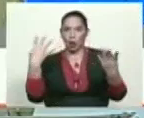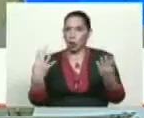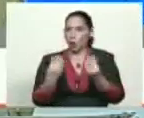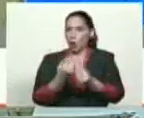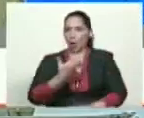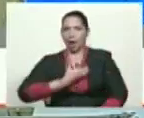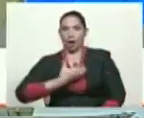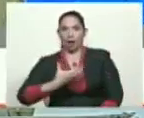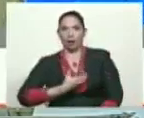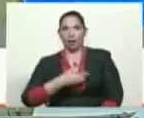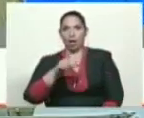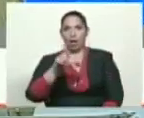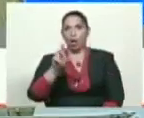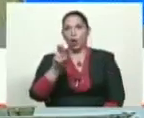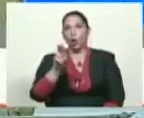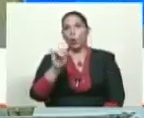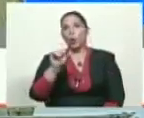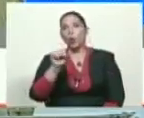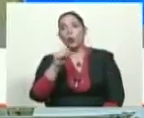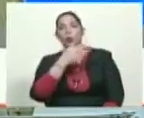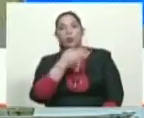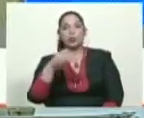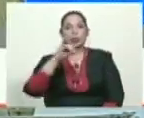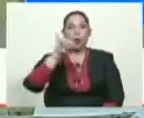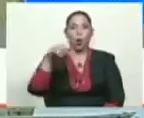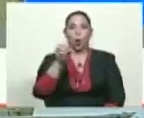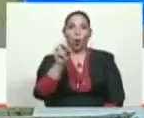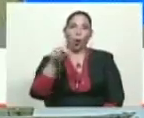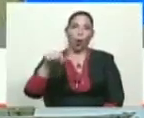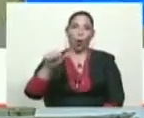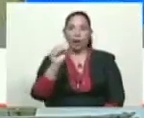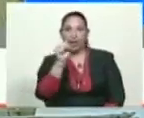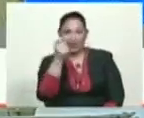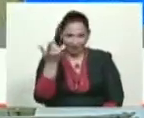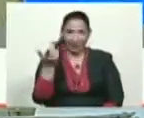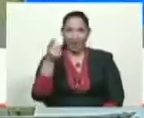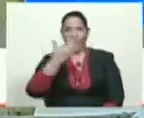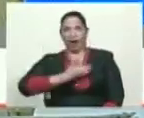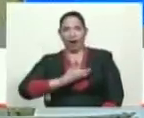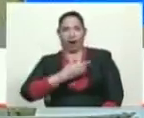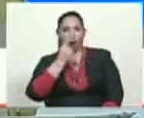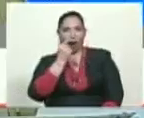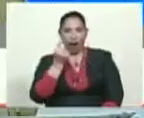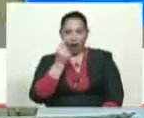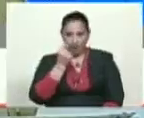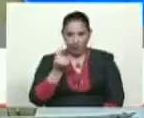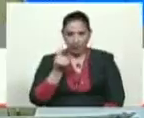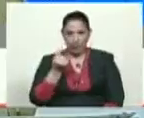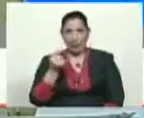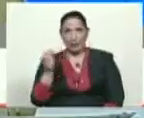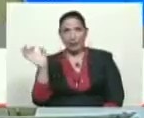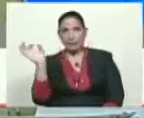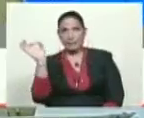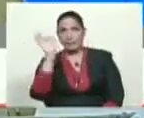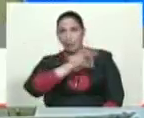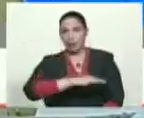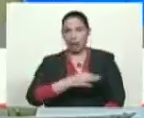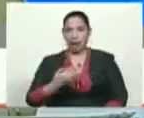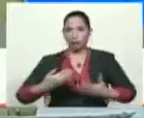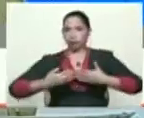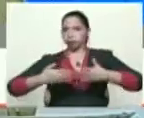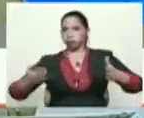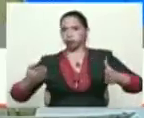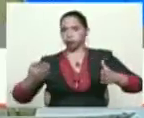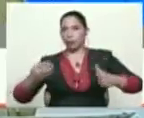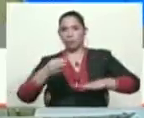alcalde luis jonás reyes alcalde de barquisimeto dándole inicio a la misión venezuela